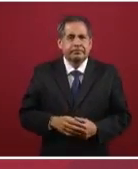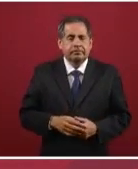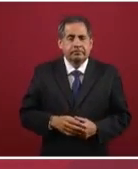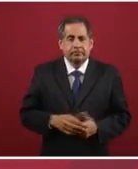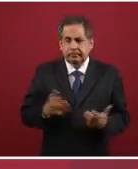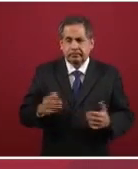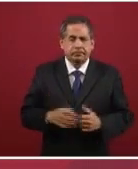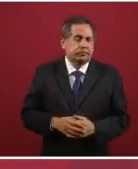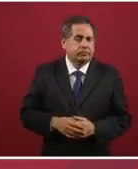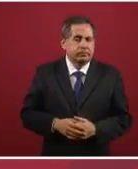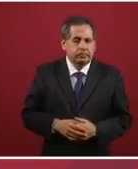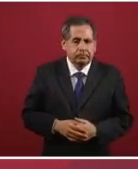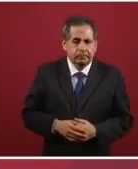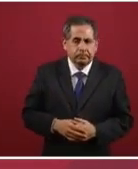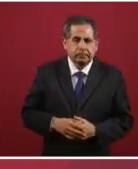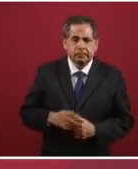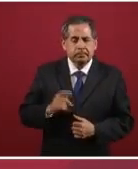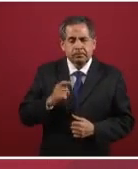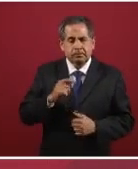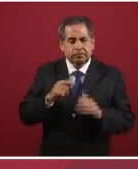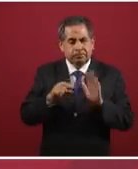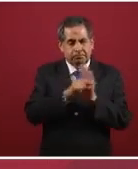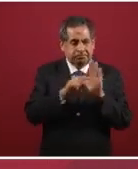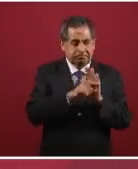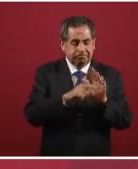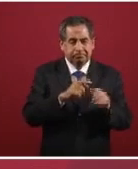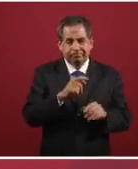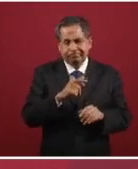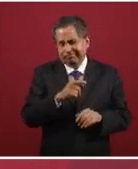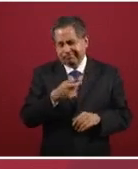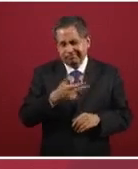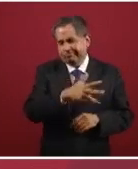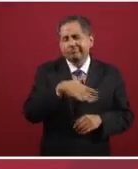Por eso hay que estigmatizar la corrupción,